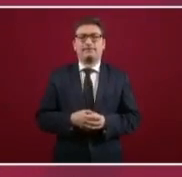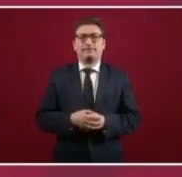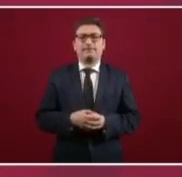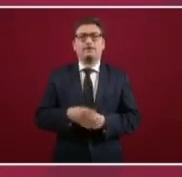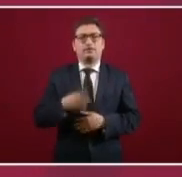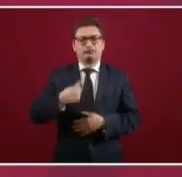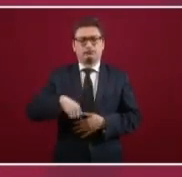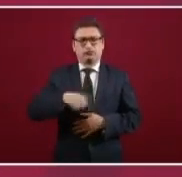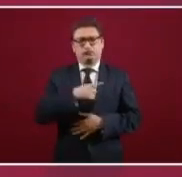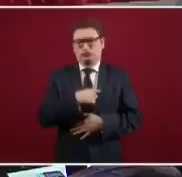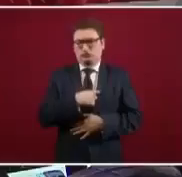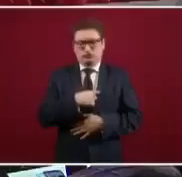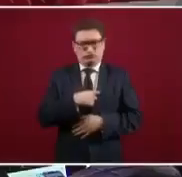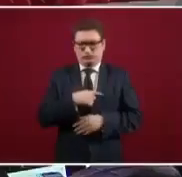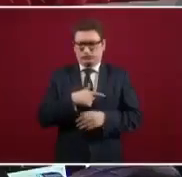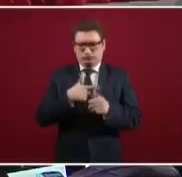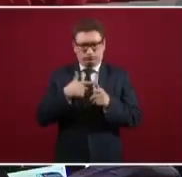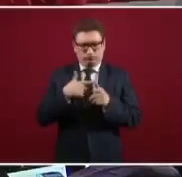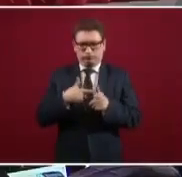mantenemos